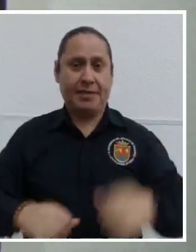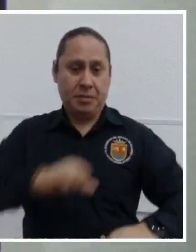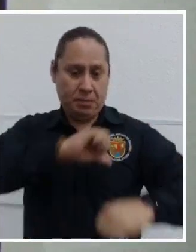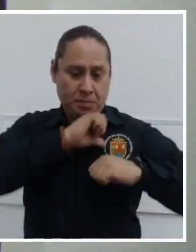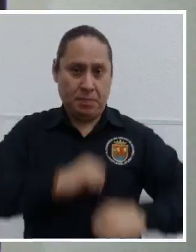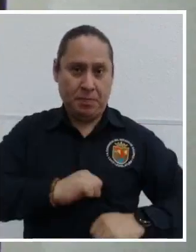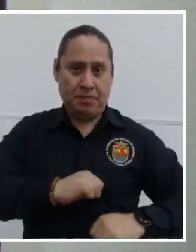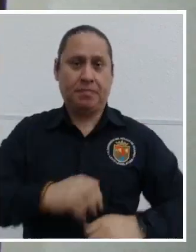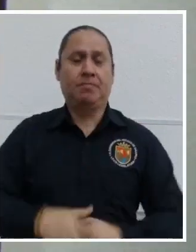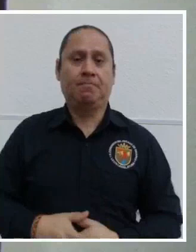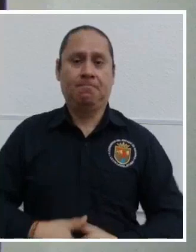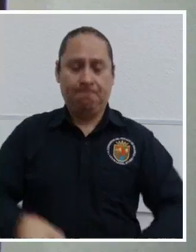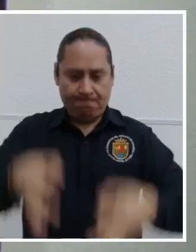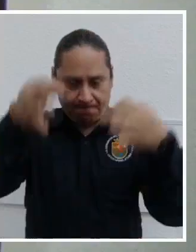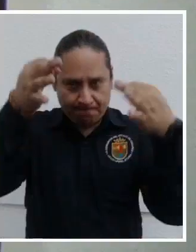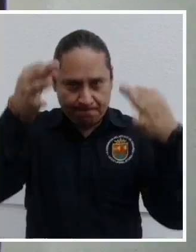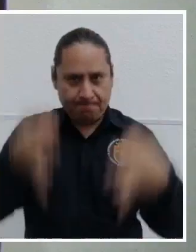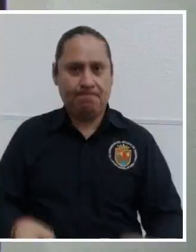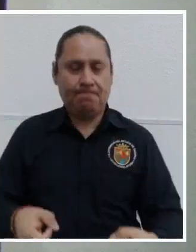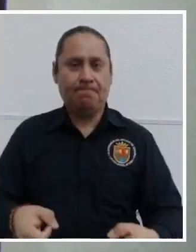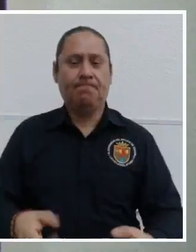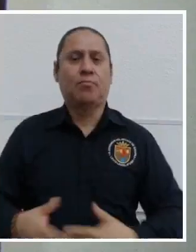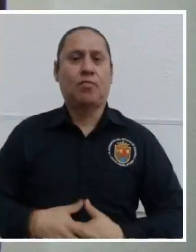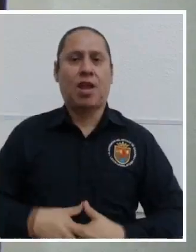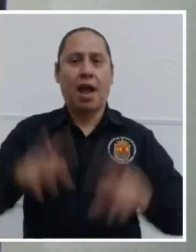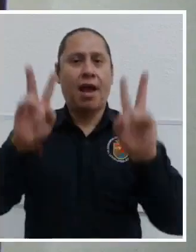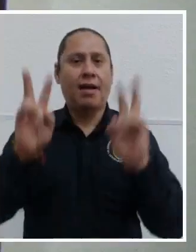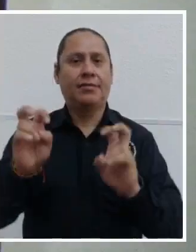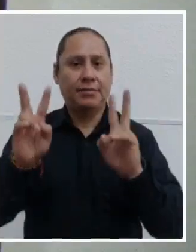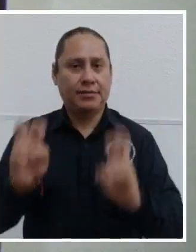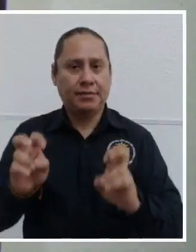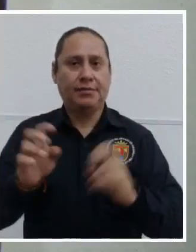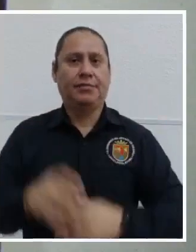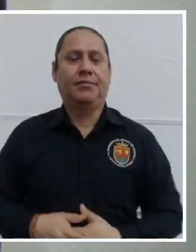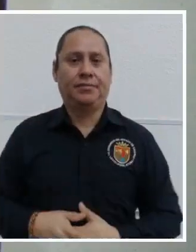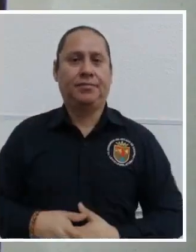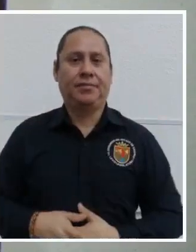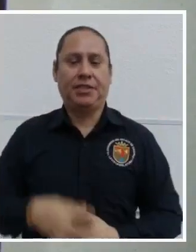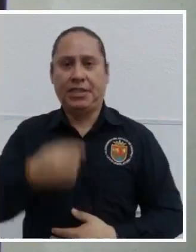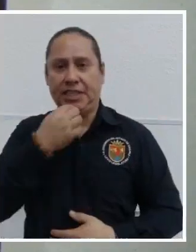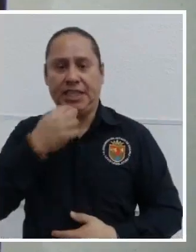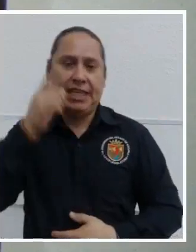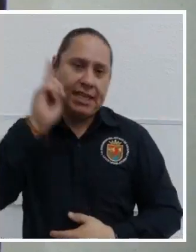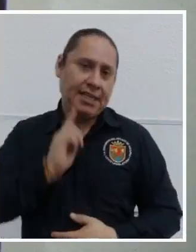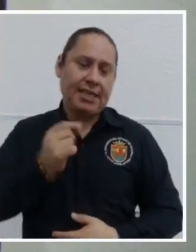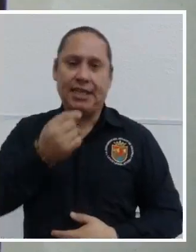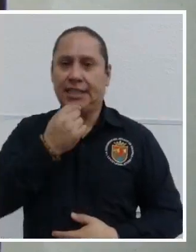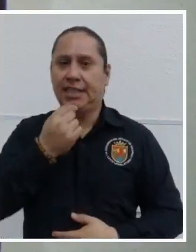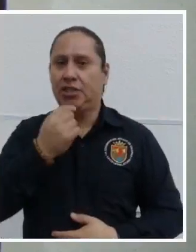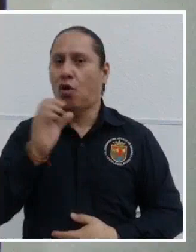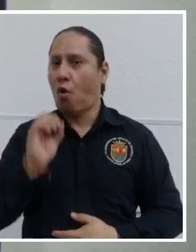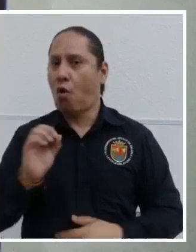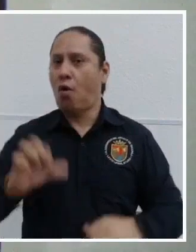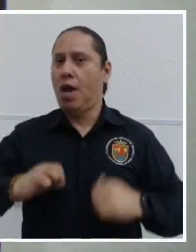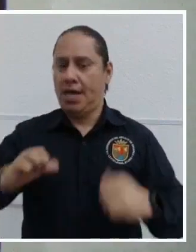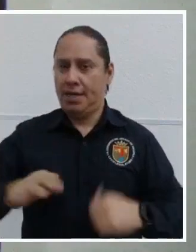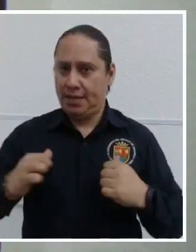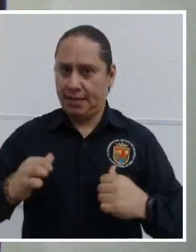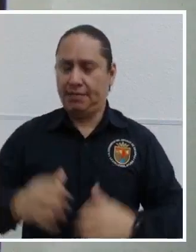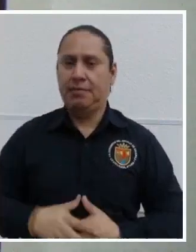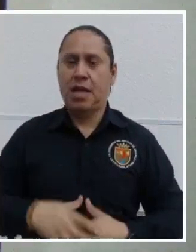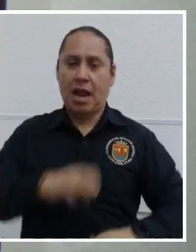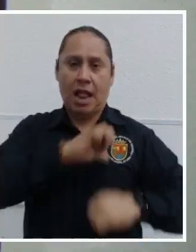sostenido de forma reiterada que en los asuntos en los que intervengan niñas, niños y adolescentes,